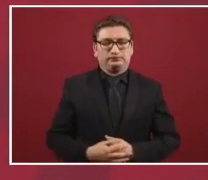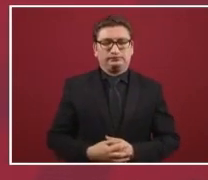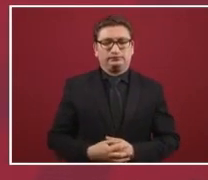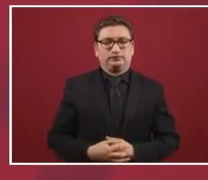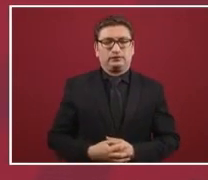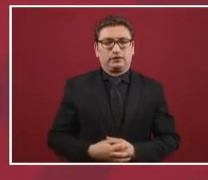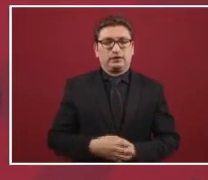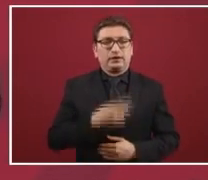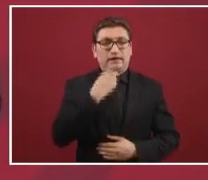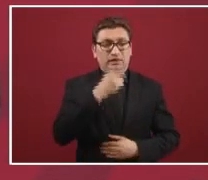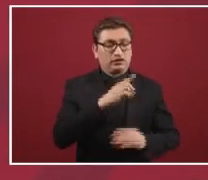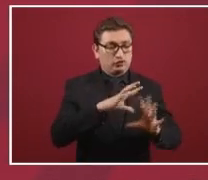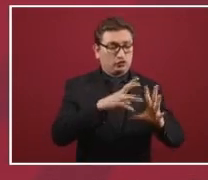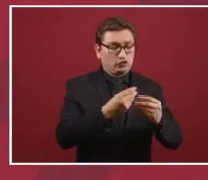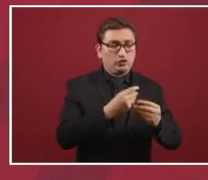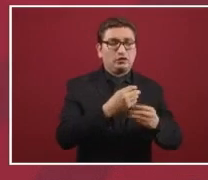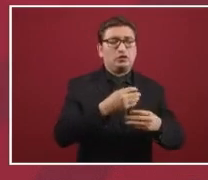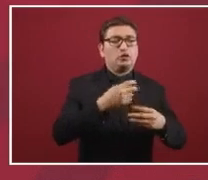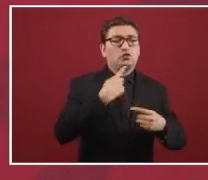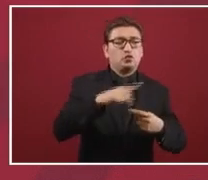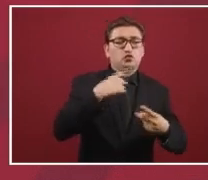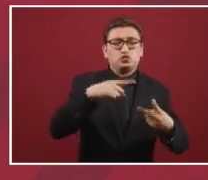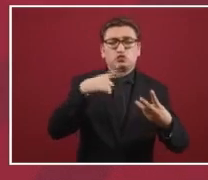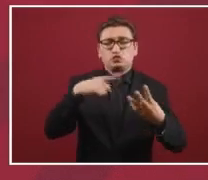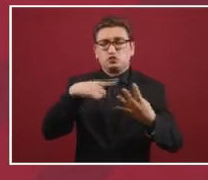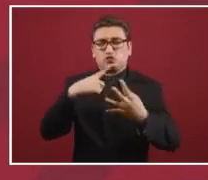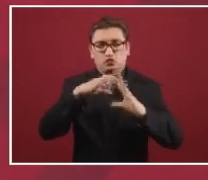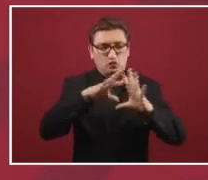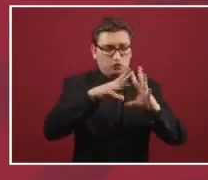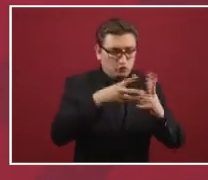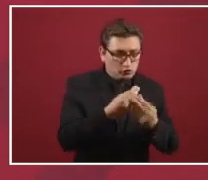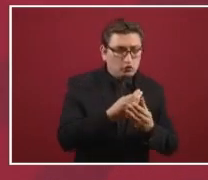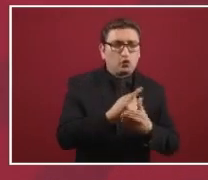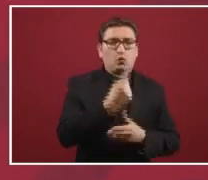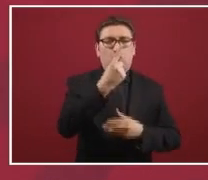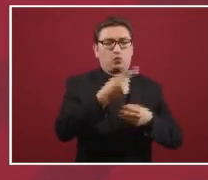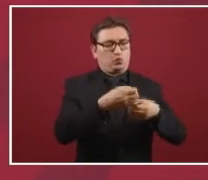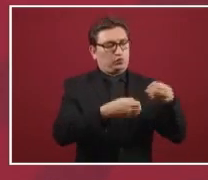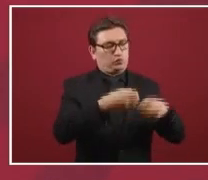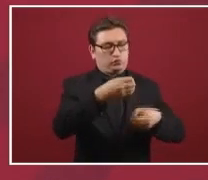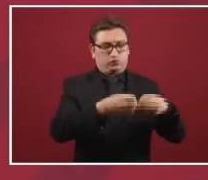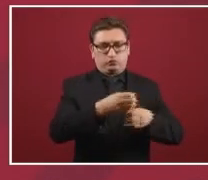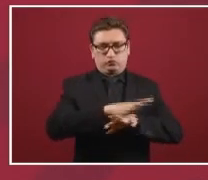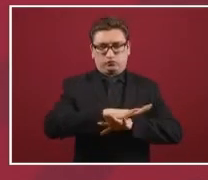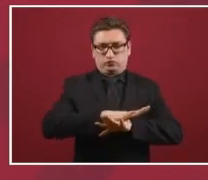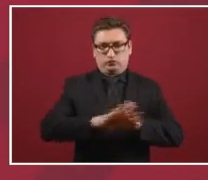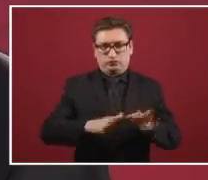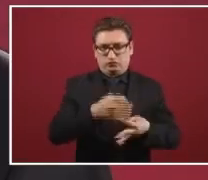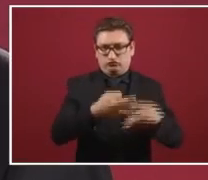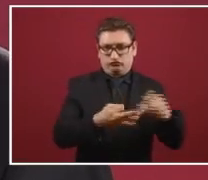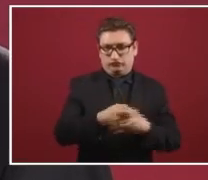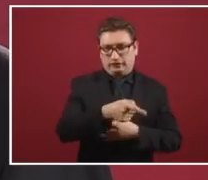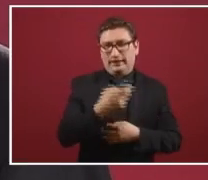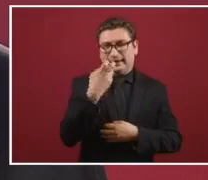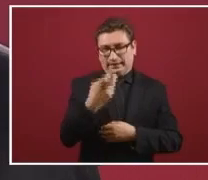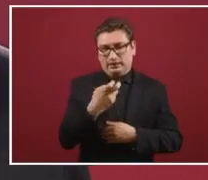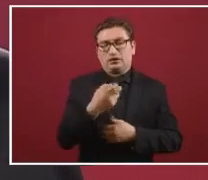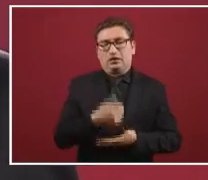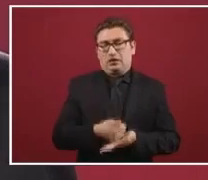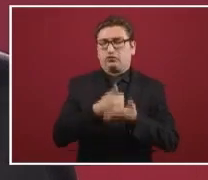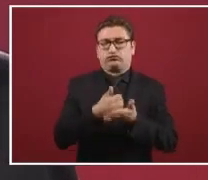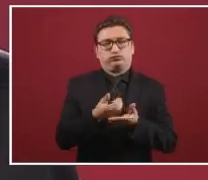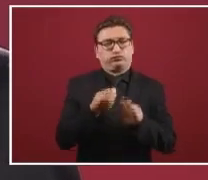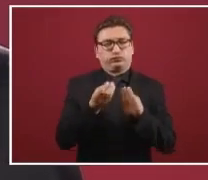juntar todos los amparos en un solo juzgado. Eso va a ayudar mucho